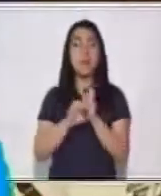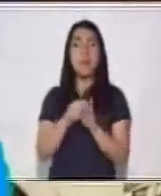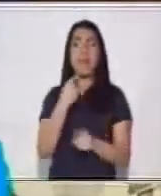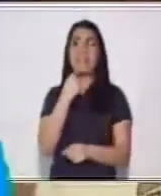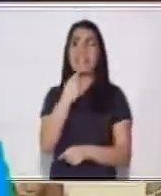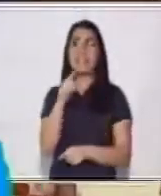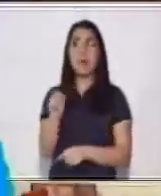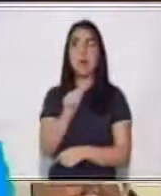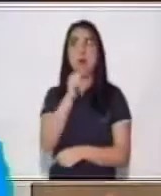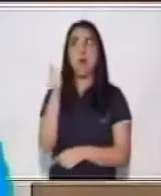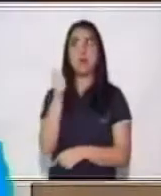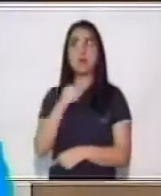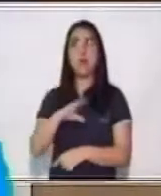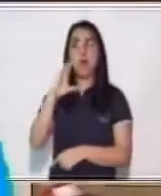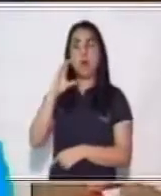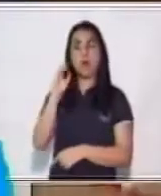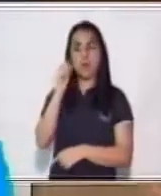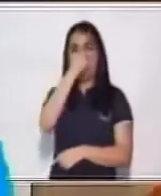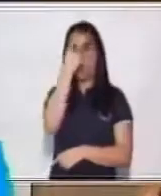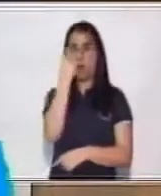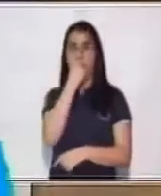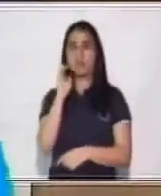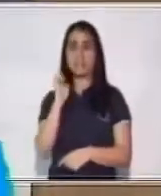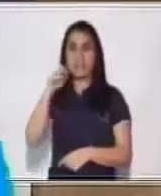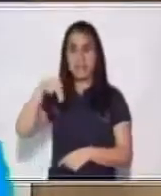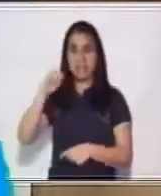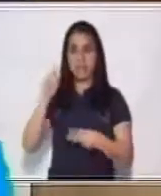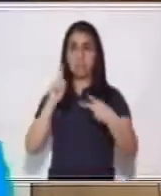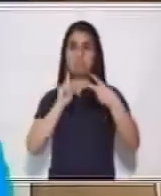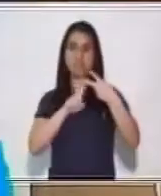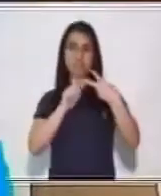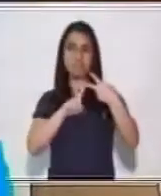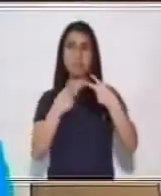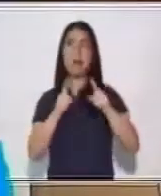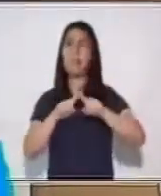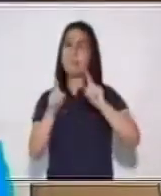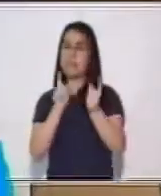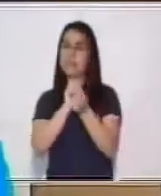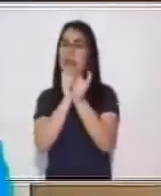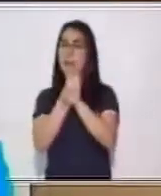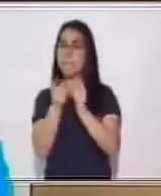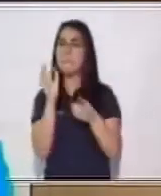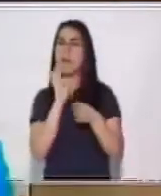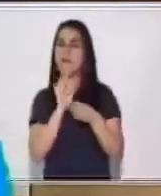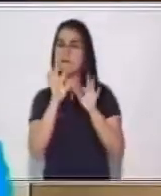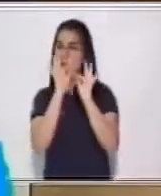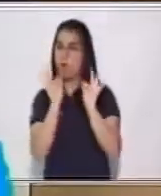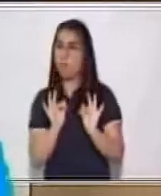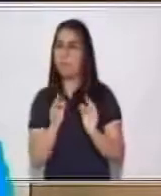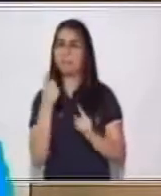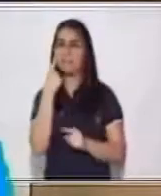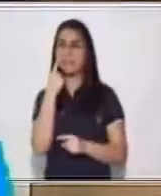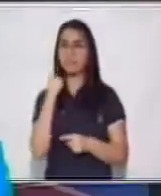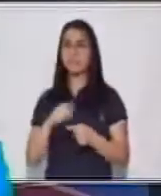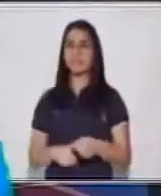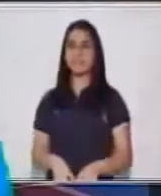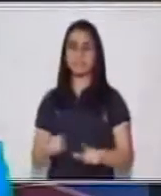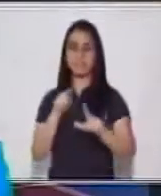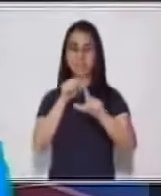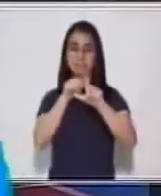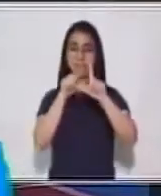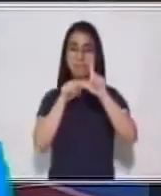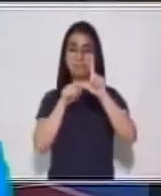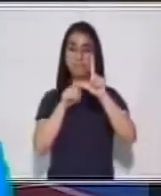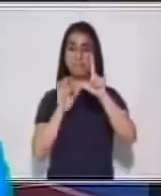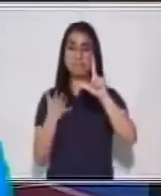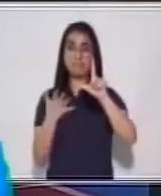del ángulo, dividido la hipotenusa. En este caso, B